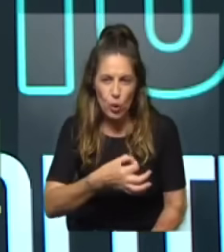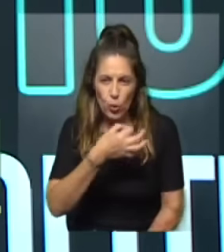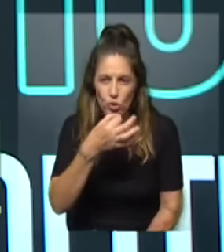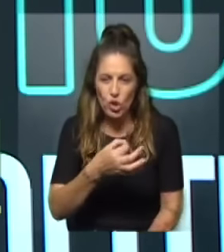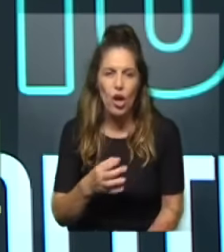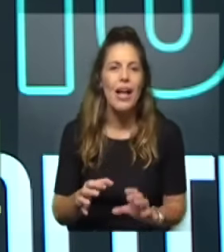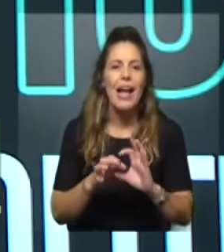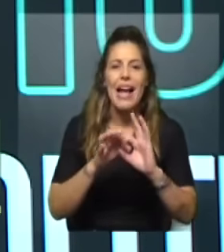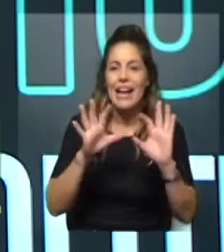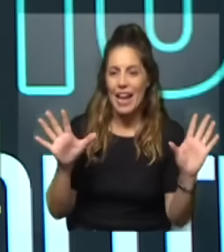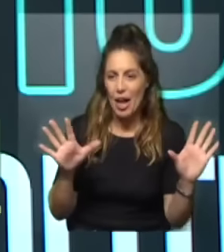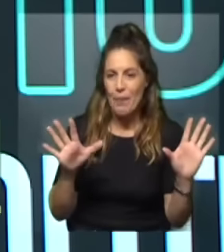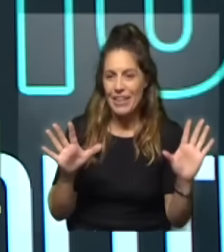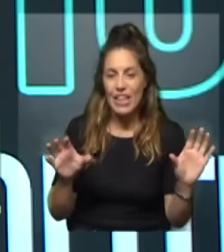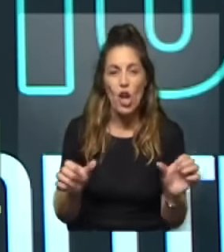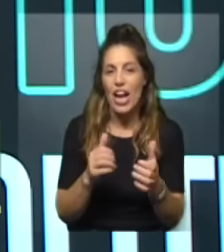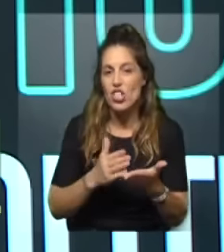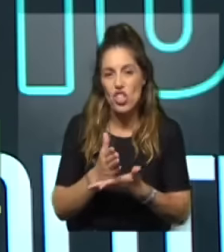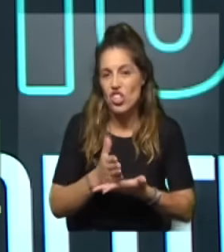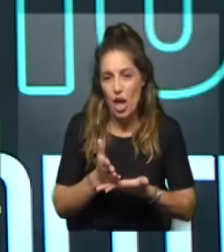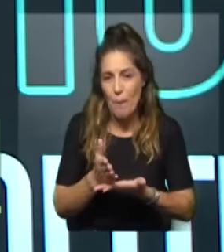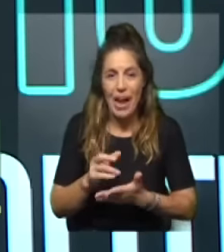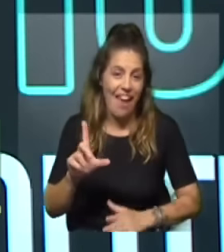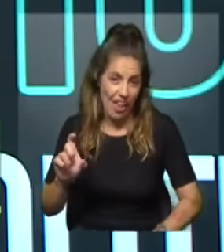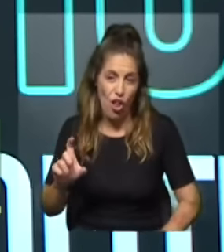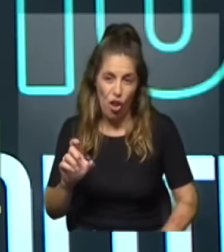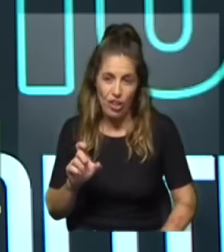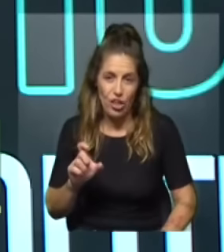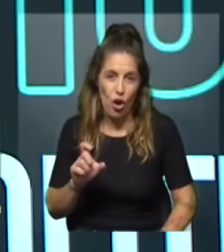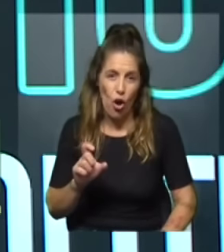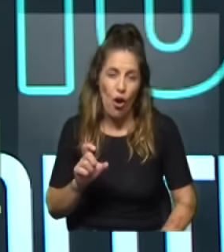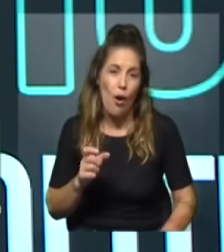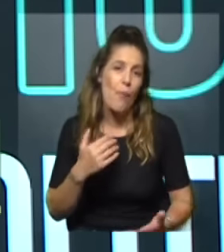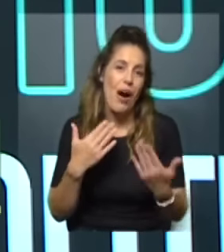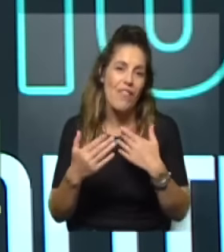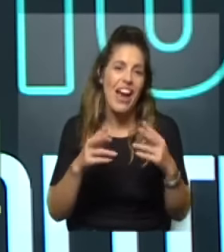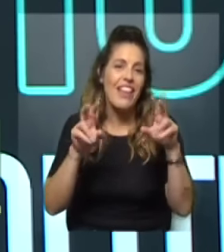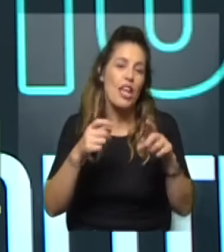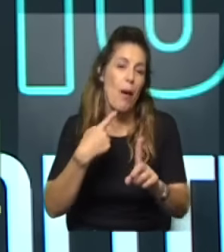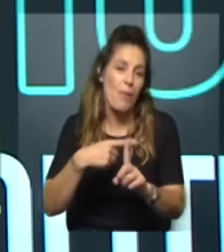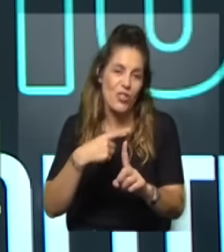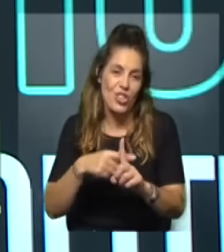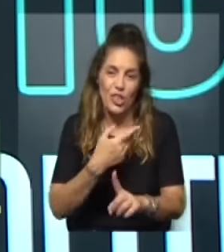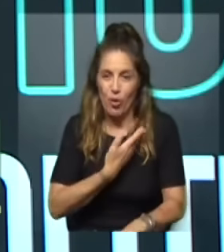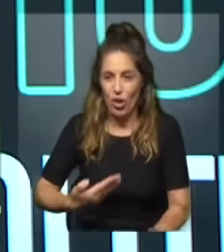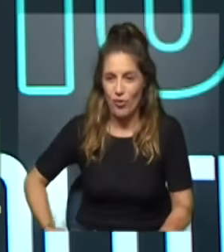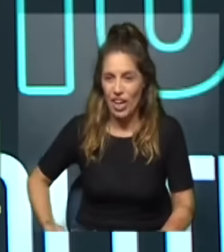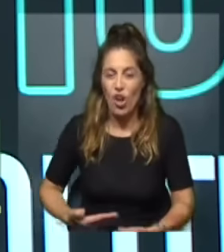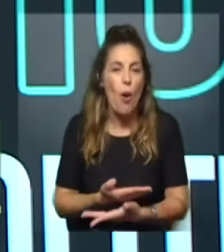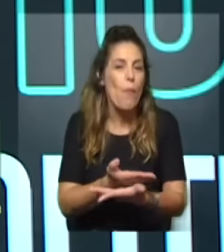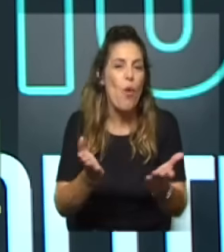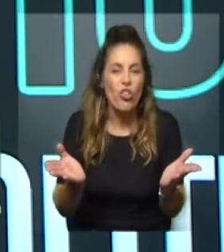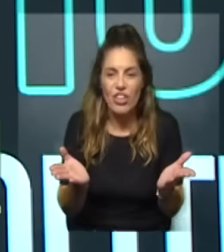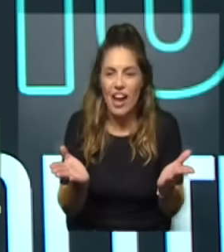claramente lo que ha sido siempre y Es lógico que suceda es ir hacia el lado positivo del gobierno es decir Mostrar de